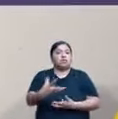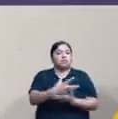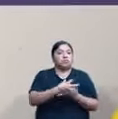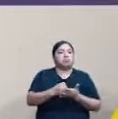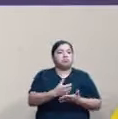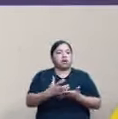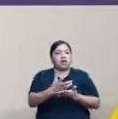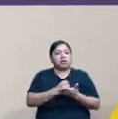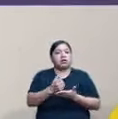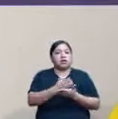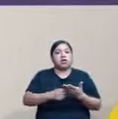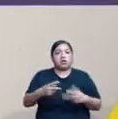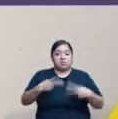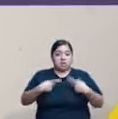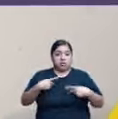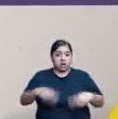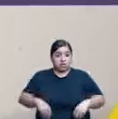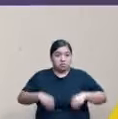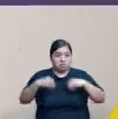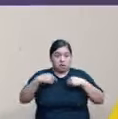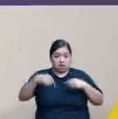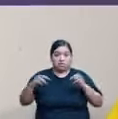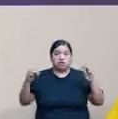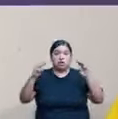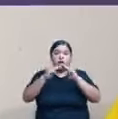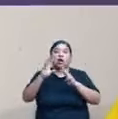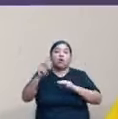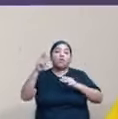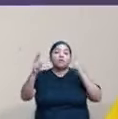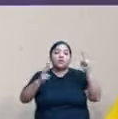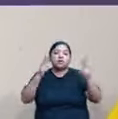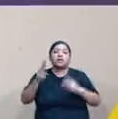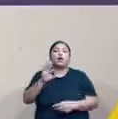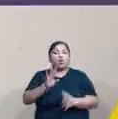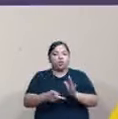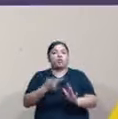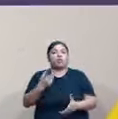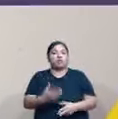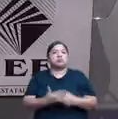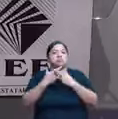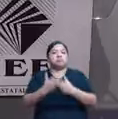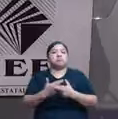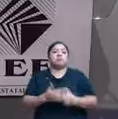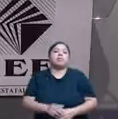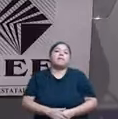aquí vivimos y quienes nos visiten volverá a llegar a Mixquiahuala. Gracias.